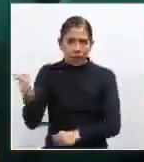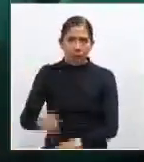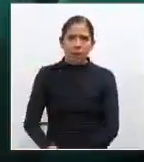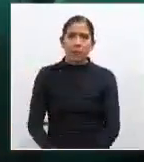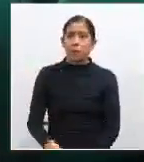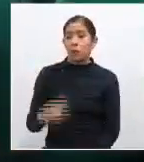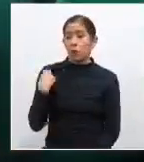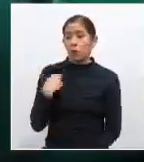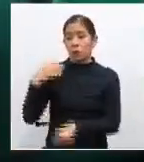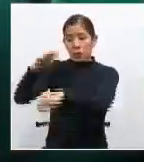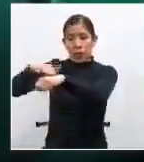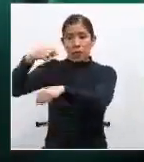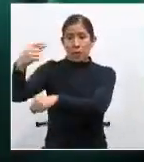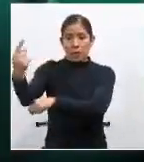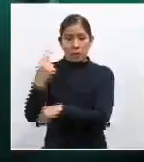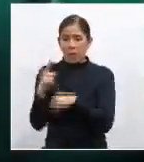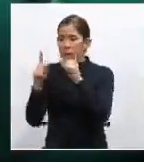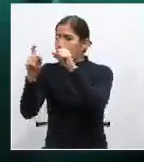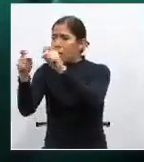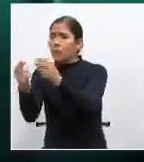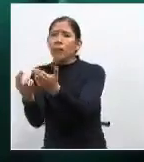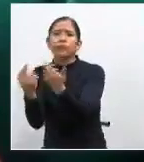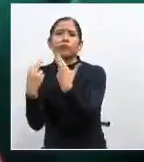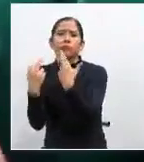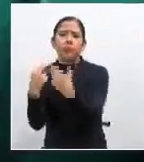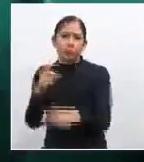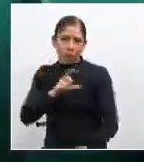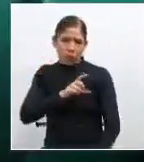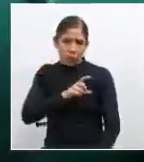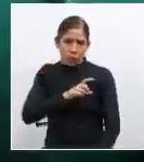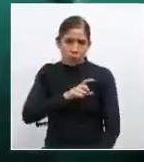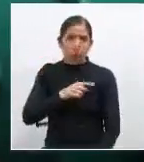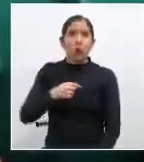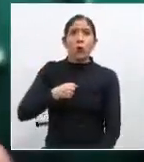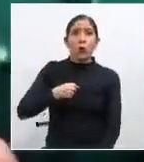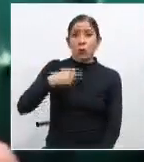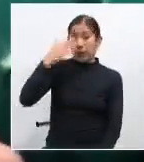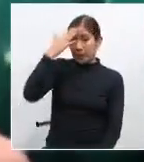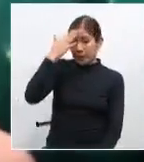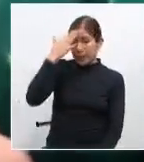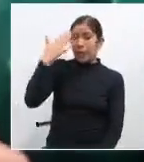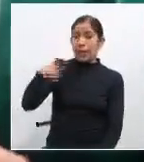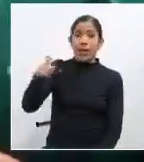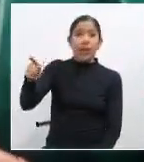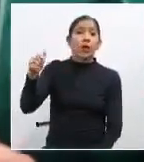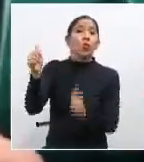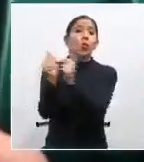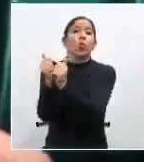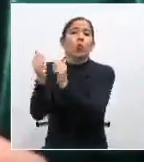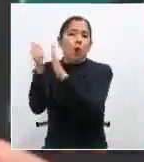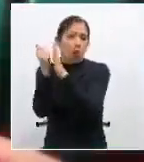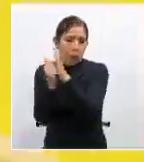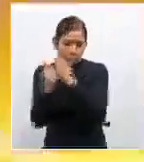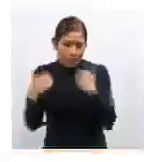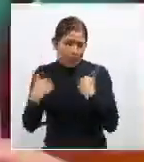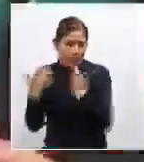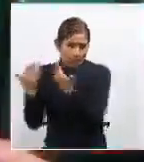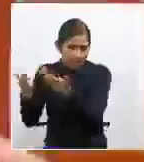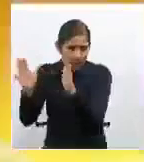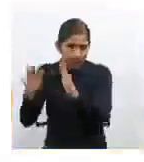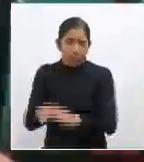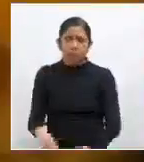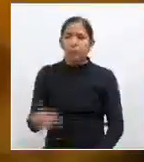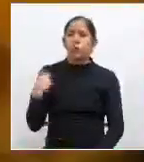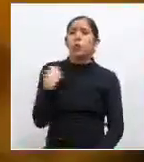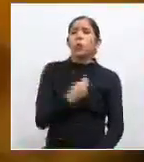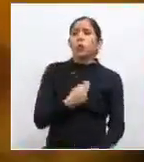su declaración informativa policial. Ya tengo conocimiento que está asistido un abogado y vamos a mostrarle todas